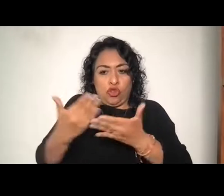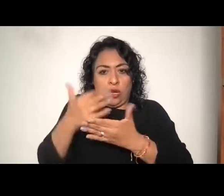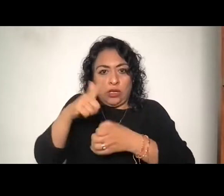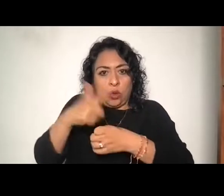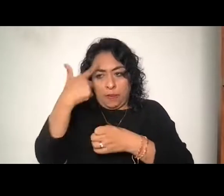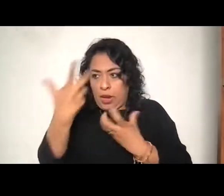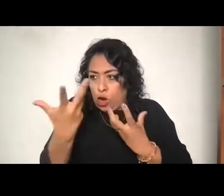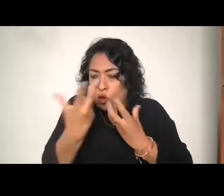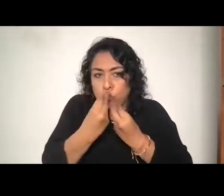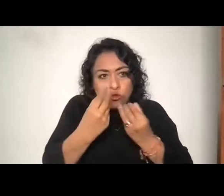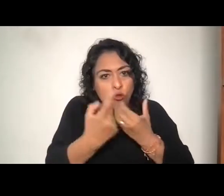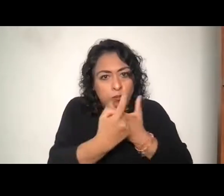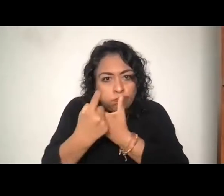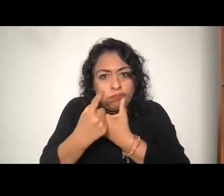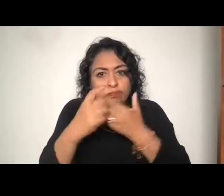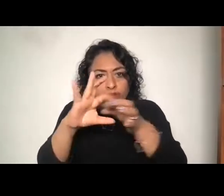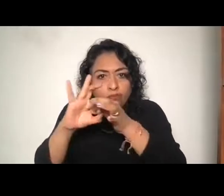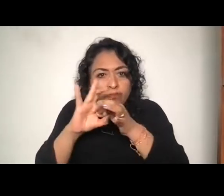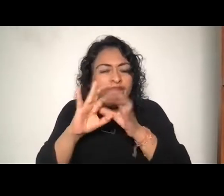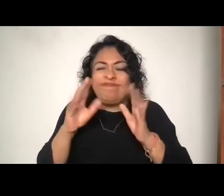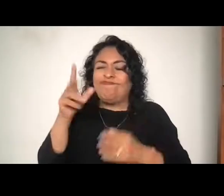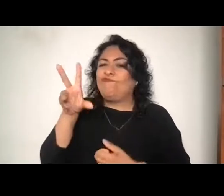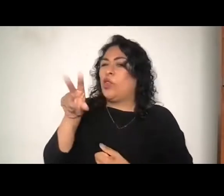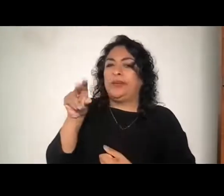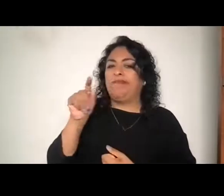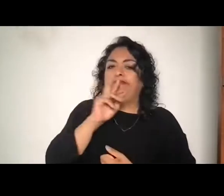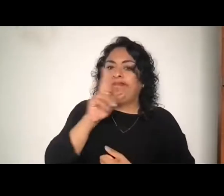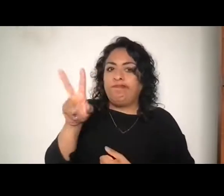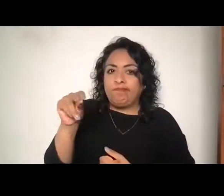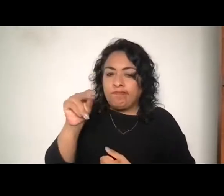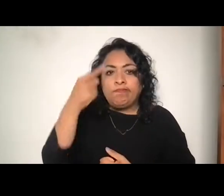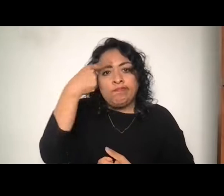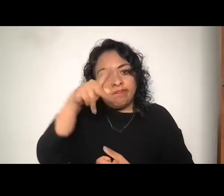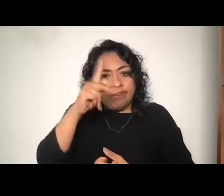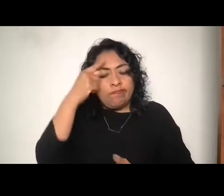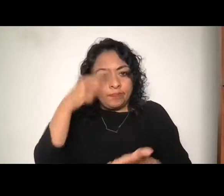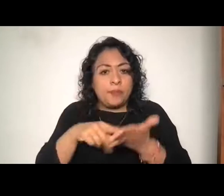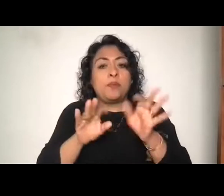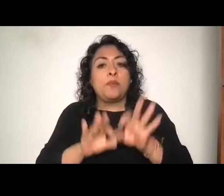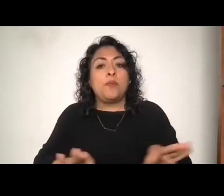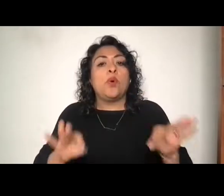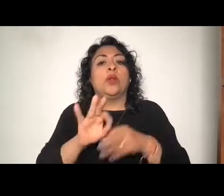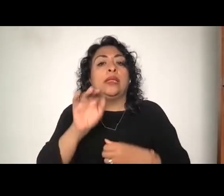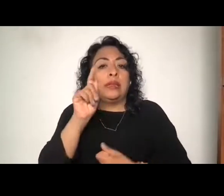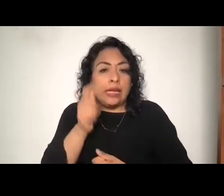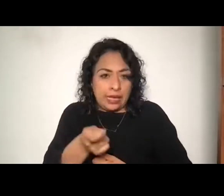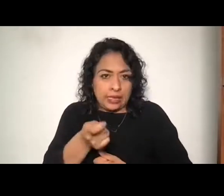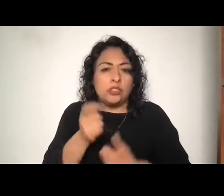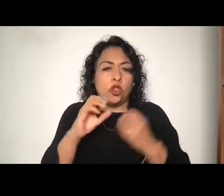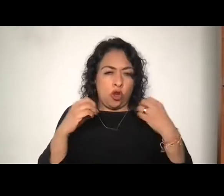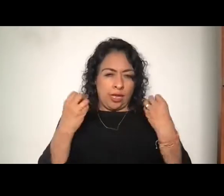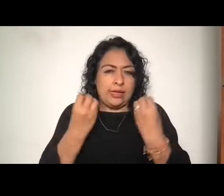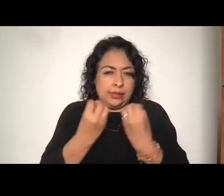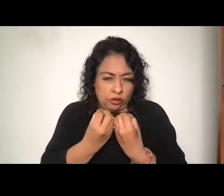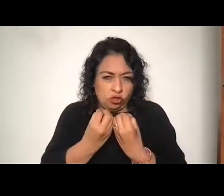No, pero creo que lo que es indispensable es que las organizaciones